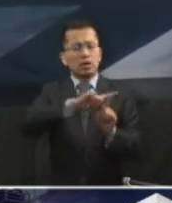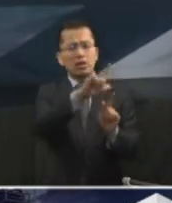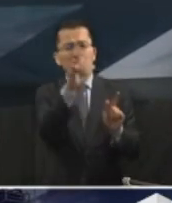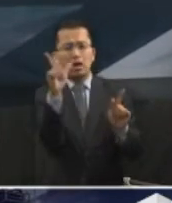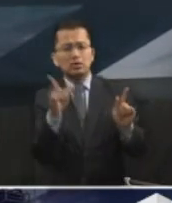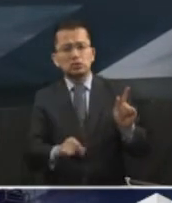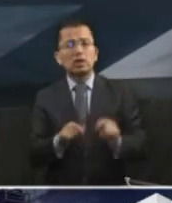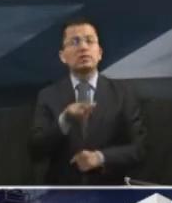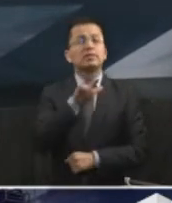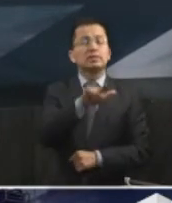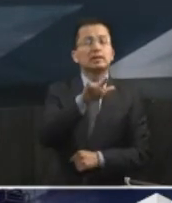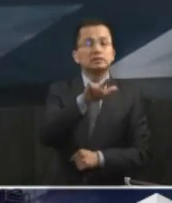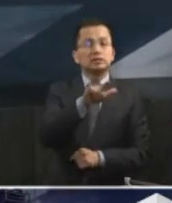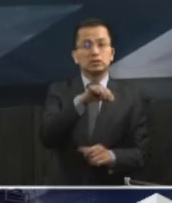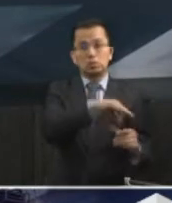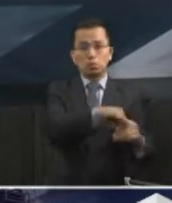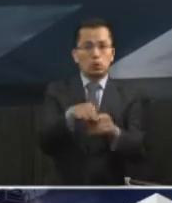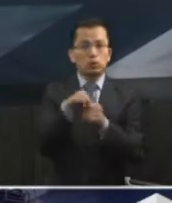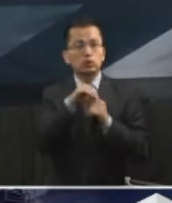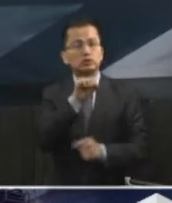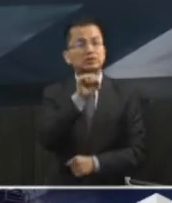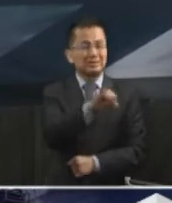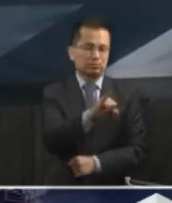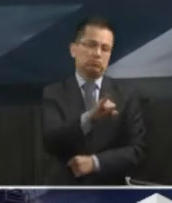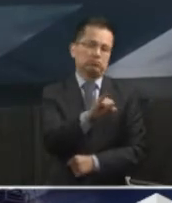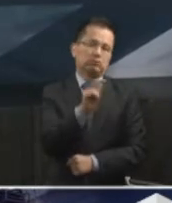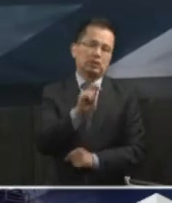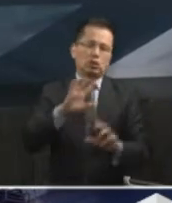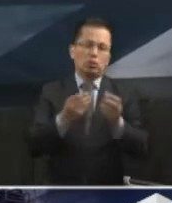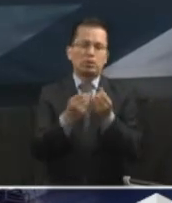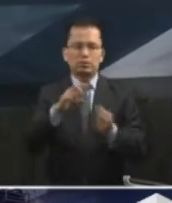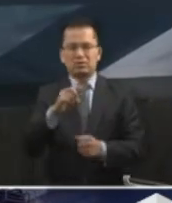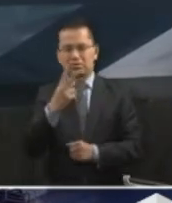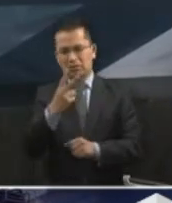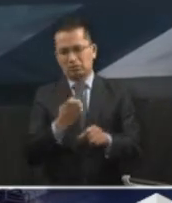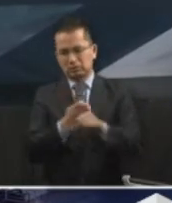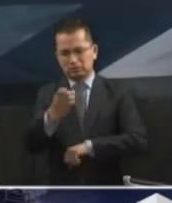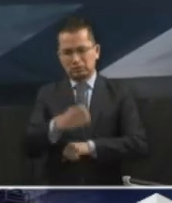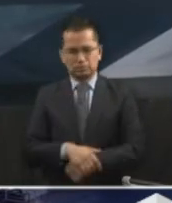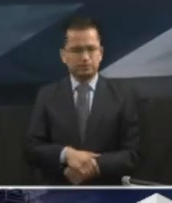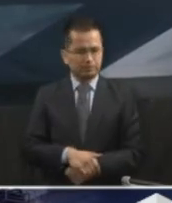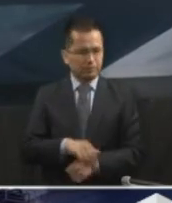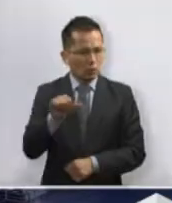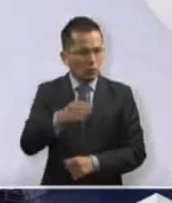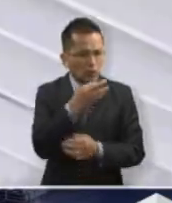17 votos a favor de los congresos de los 32 que hay en el país. Así se emitió la declaratoria.